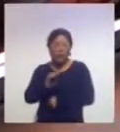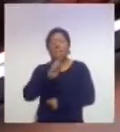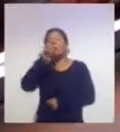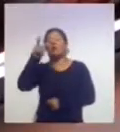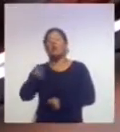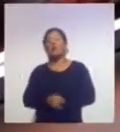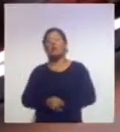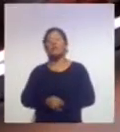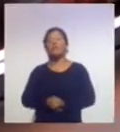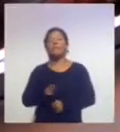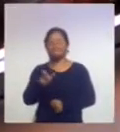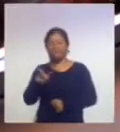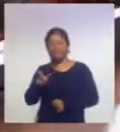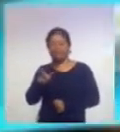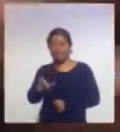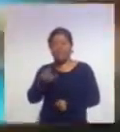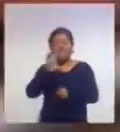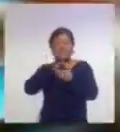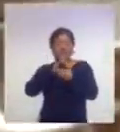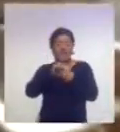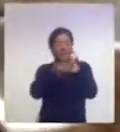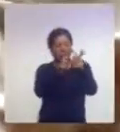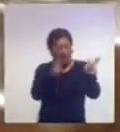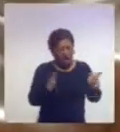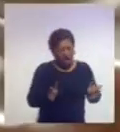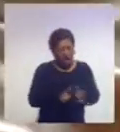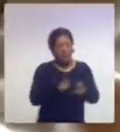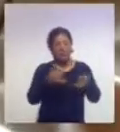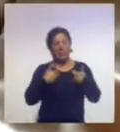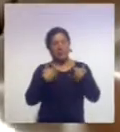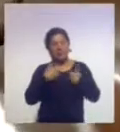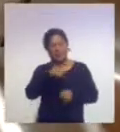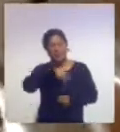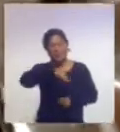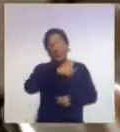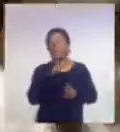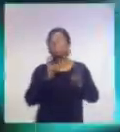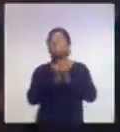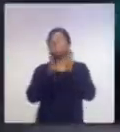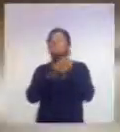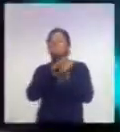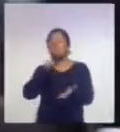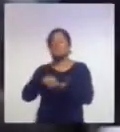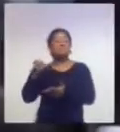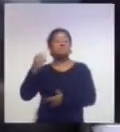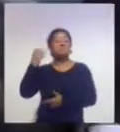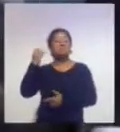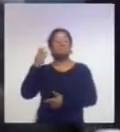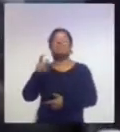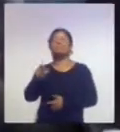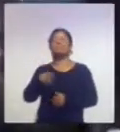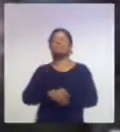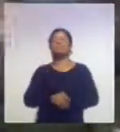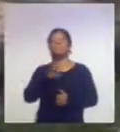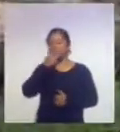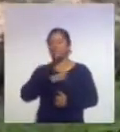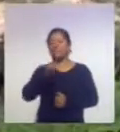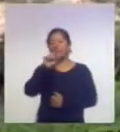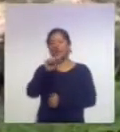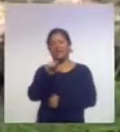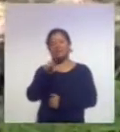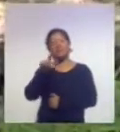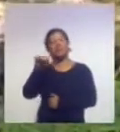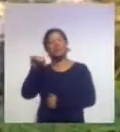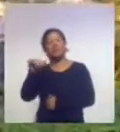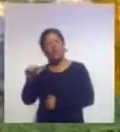cajero automático ha permitido a este grupo de estudiantes tener participación en coloquios y congresos, comenta Salma Vargas.